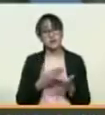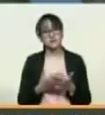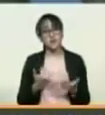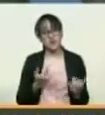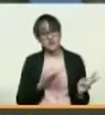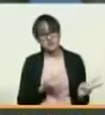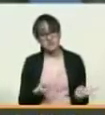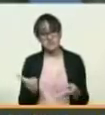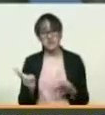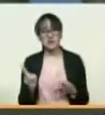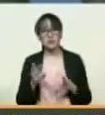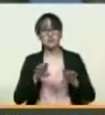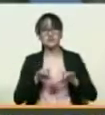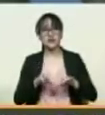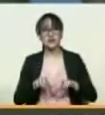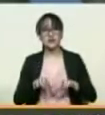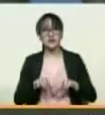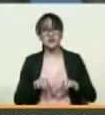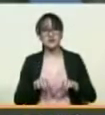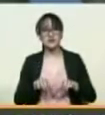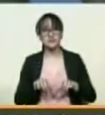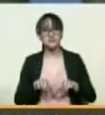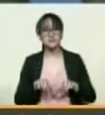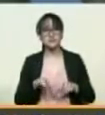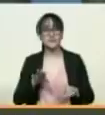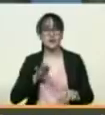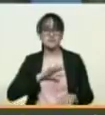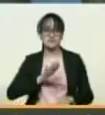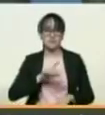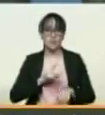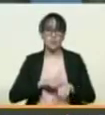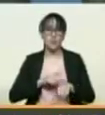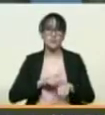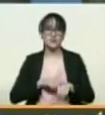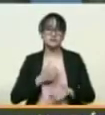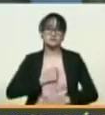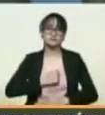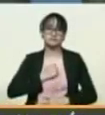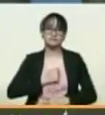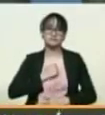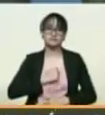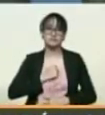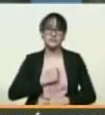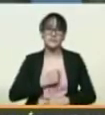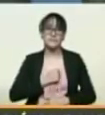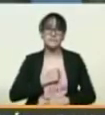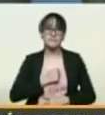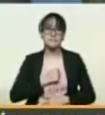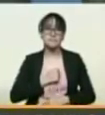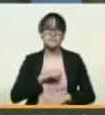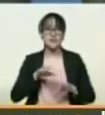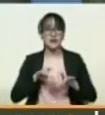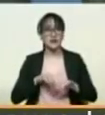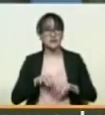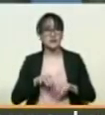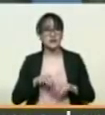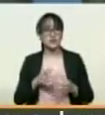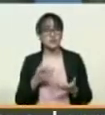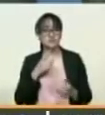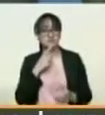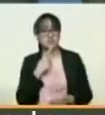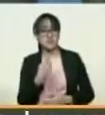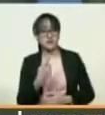invitamos a la Secretaría General en su momento. Lamentablemente el Secretario General nos comunicó